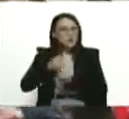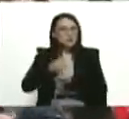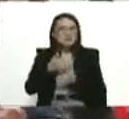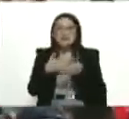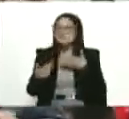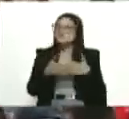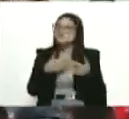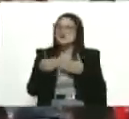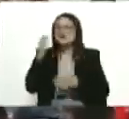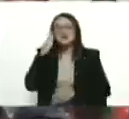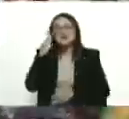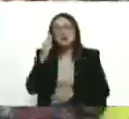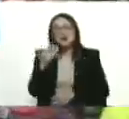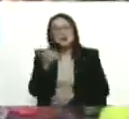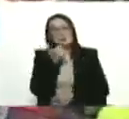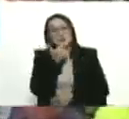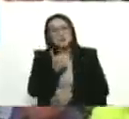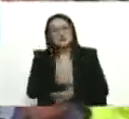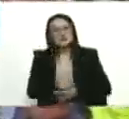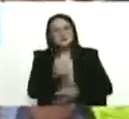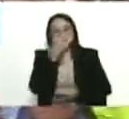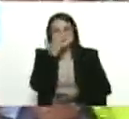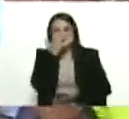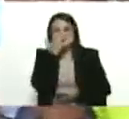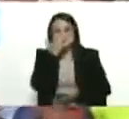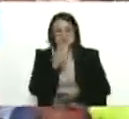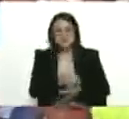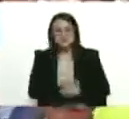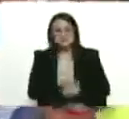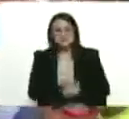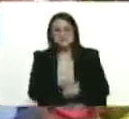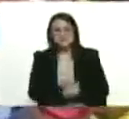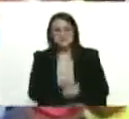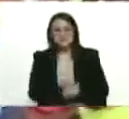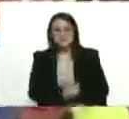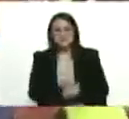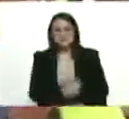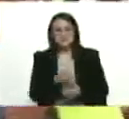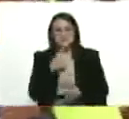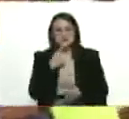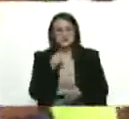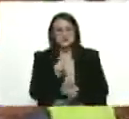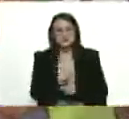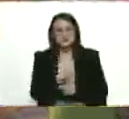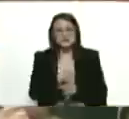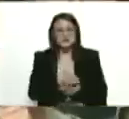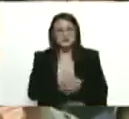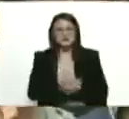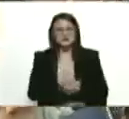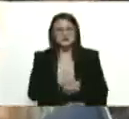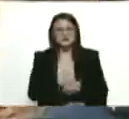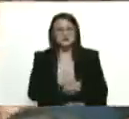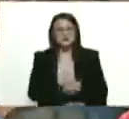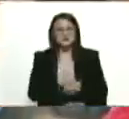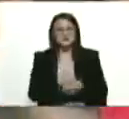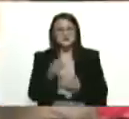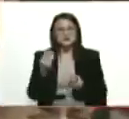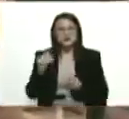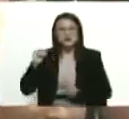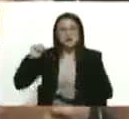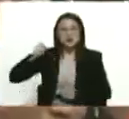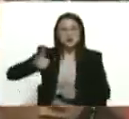restiado y sabe lo que está pasando. Dice que es el récord en mucho